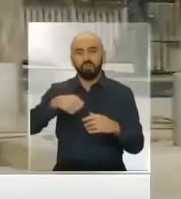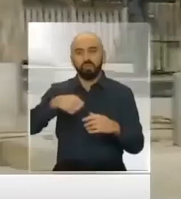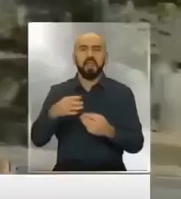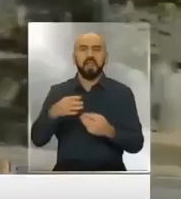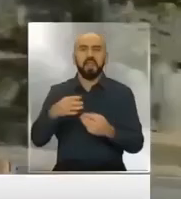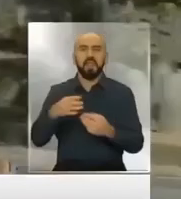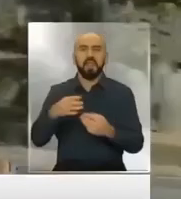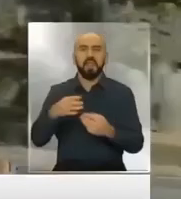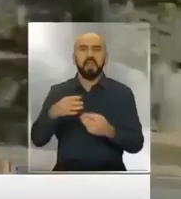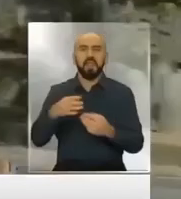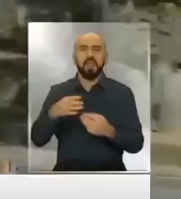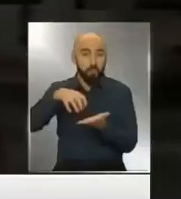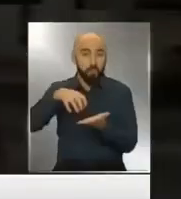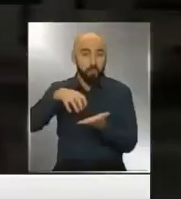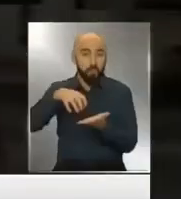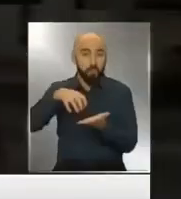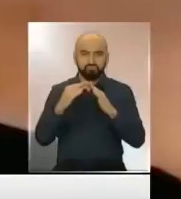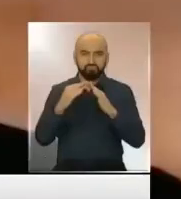en cuarentena.